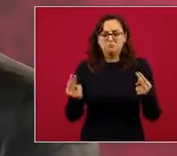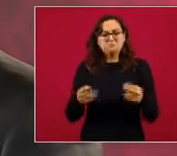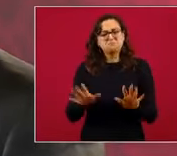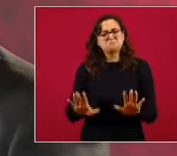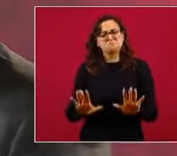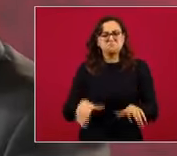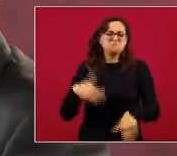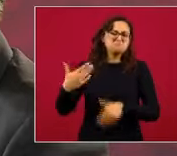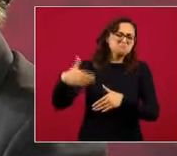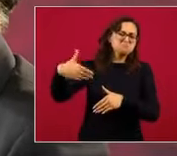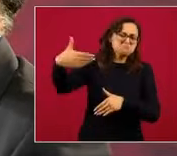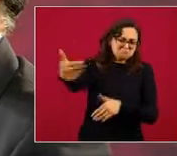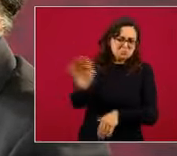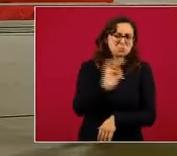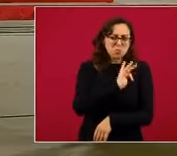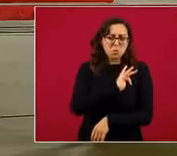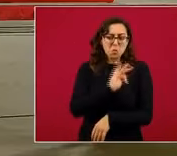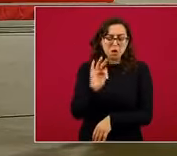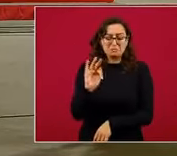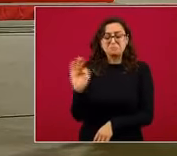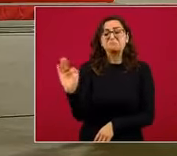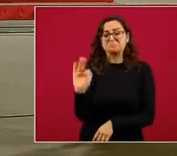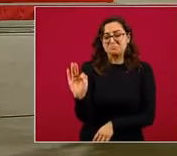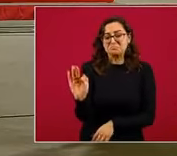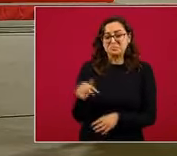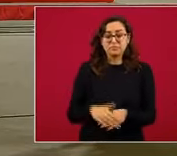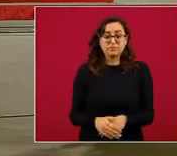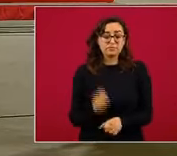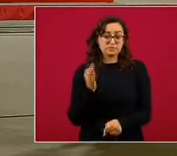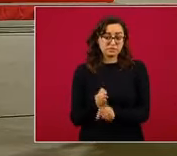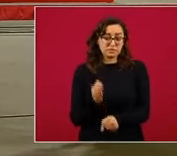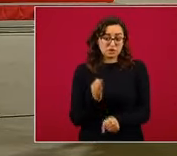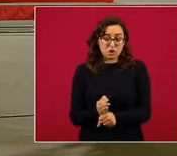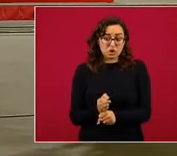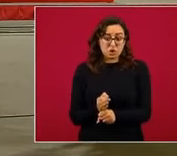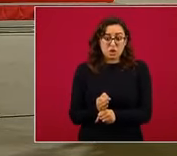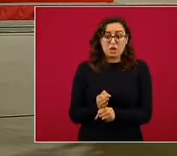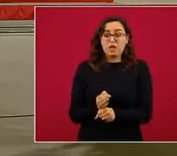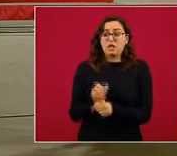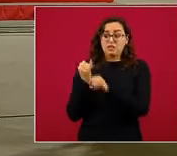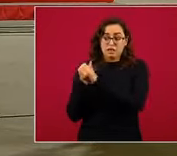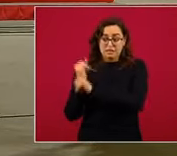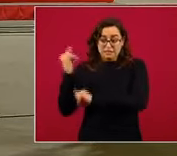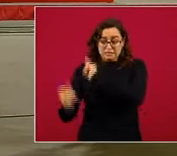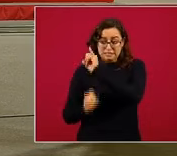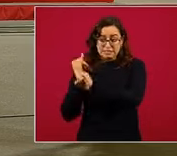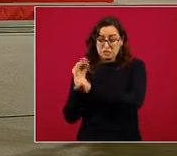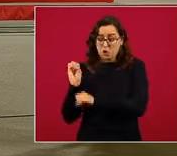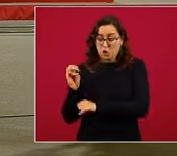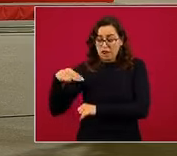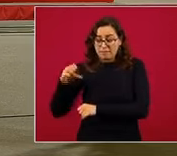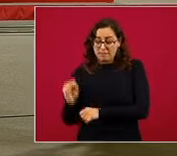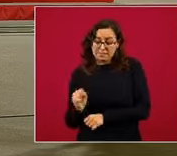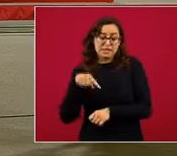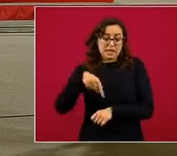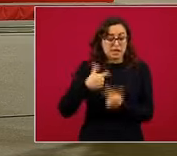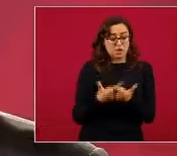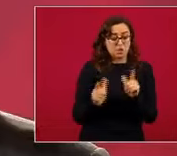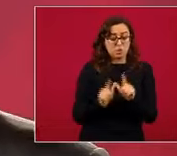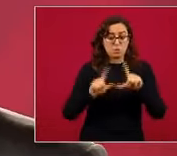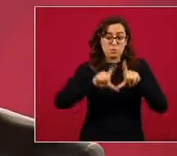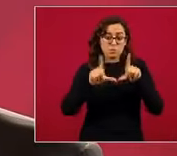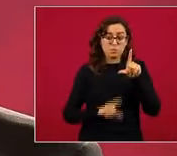vacuna. Ese es el planteamiento. Hasta el momento, las recomendaciones tanto del grupo internacional en la OMS como del grupo en México